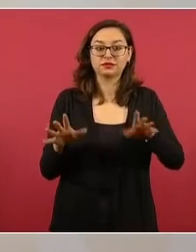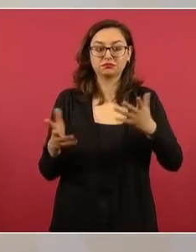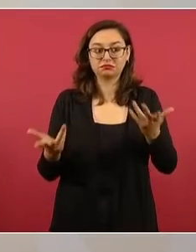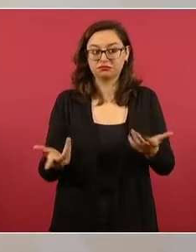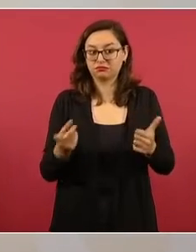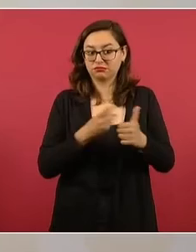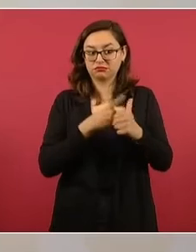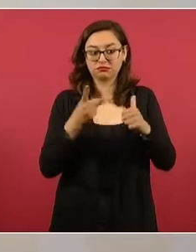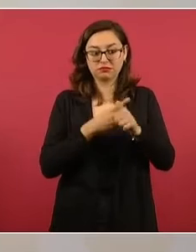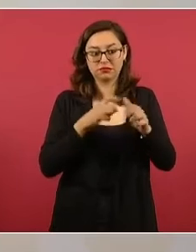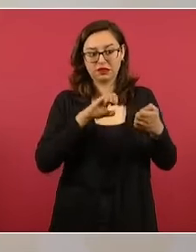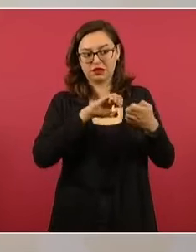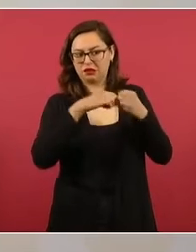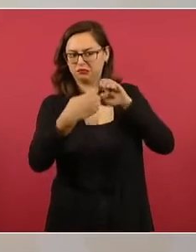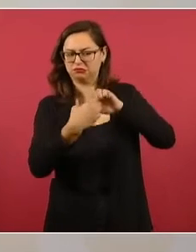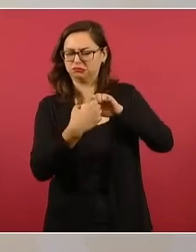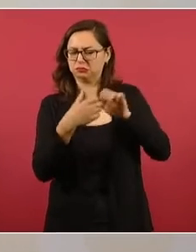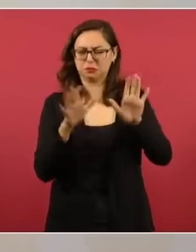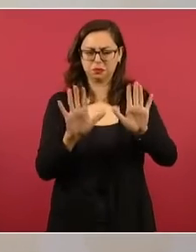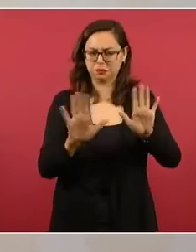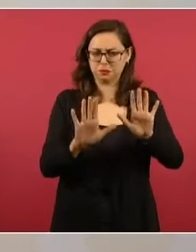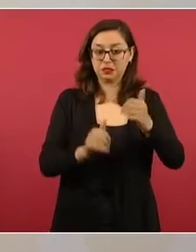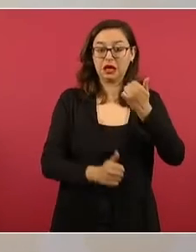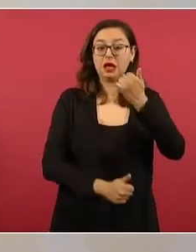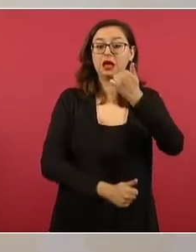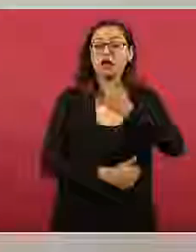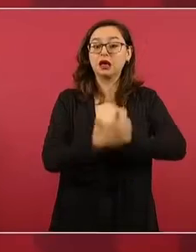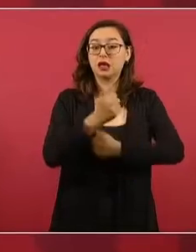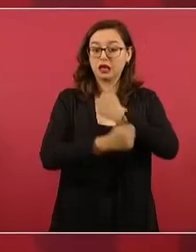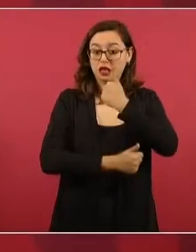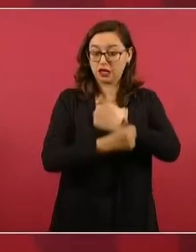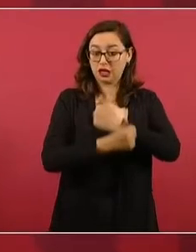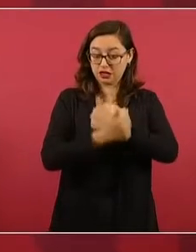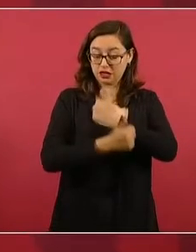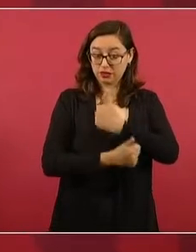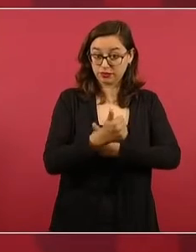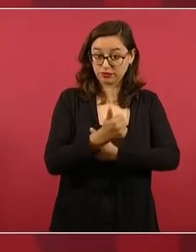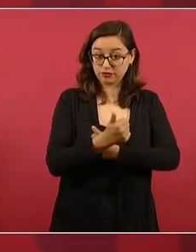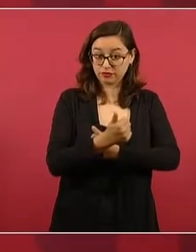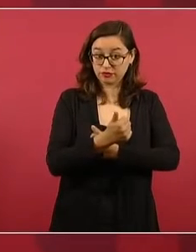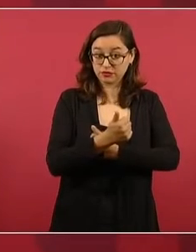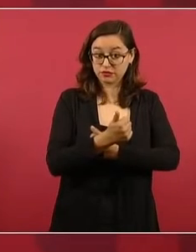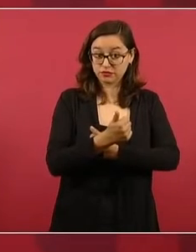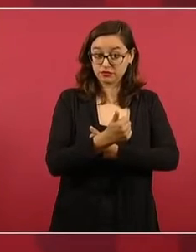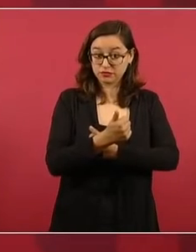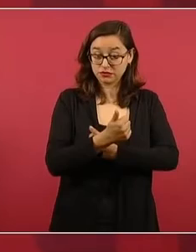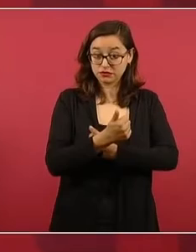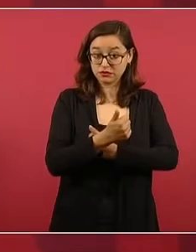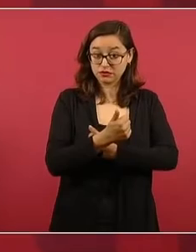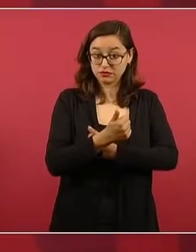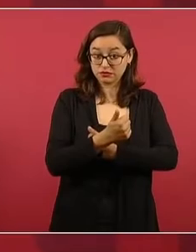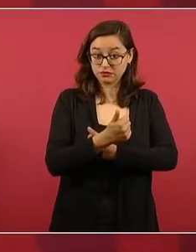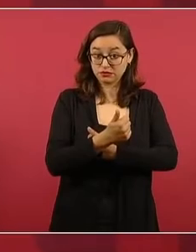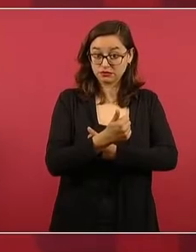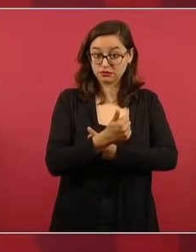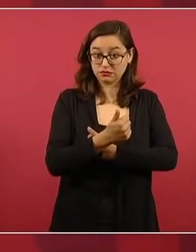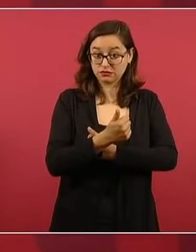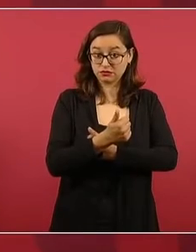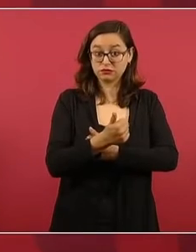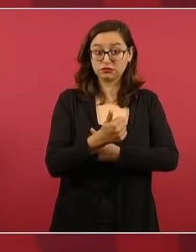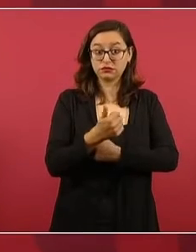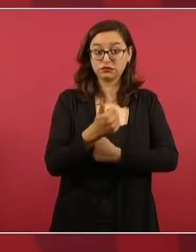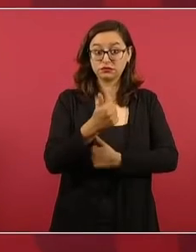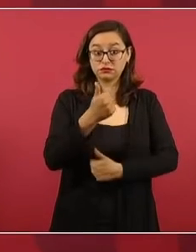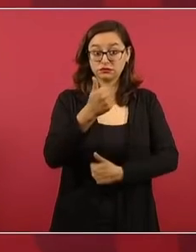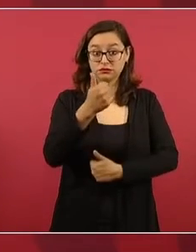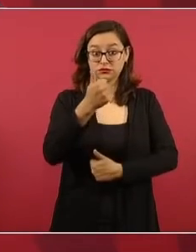como enemigos, sino como adversarios. Y como adversarios a